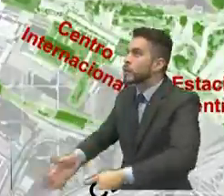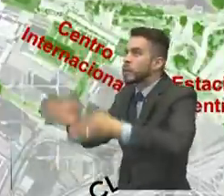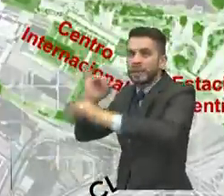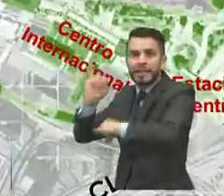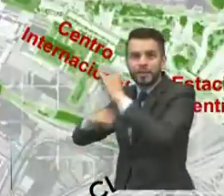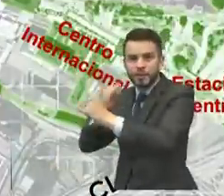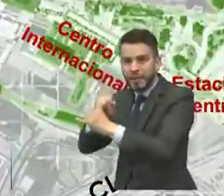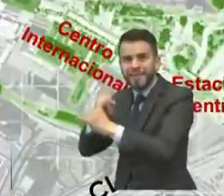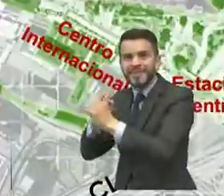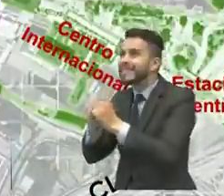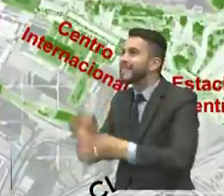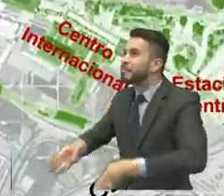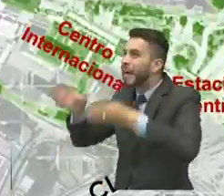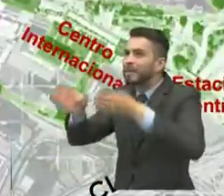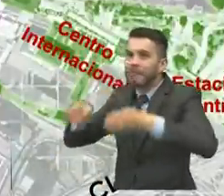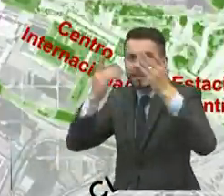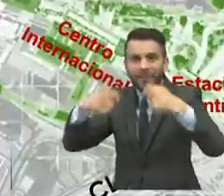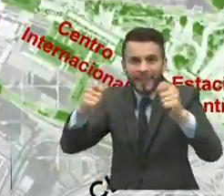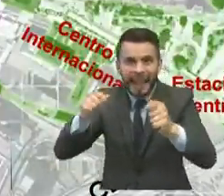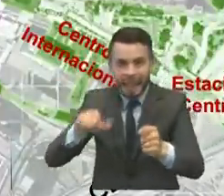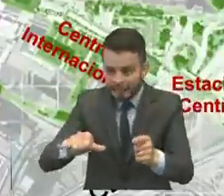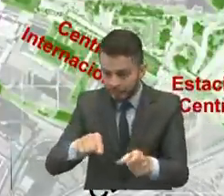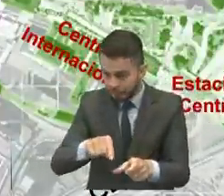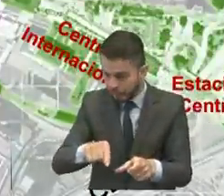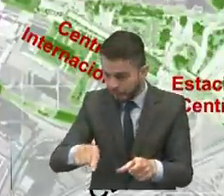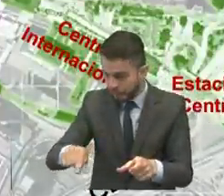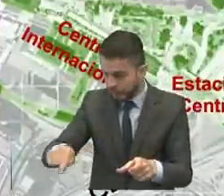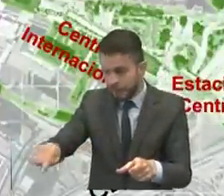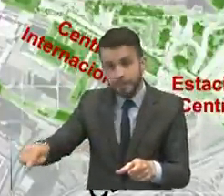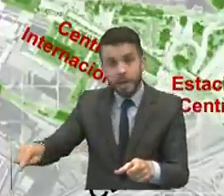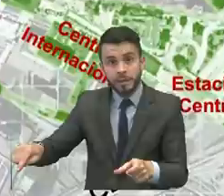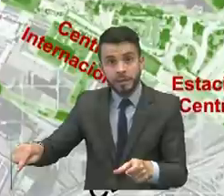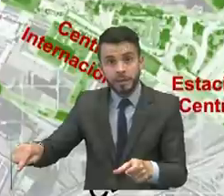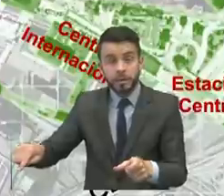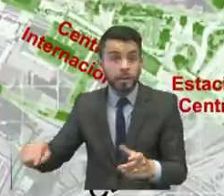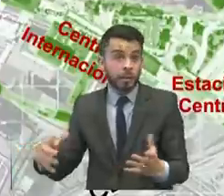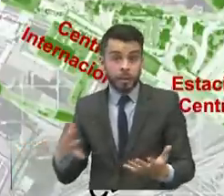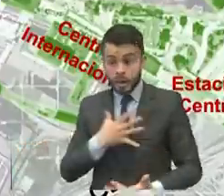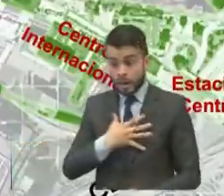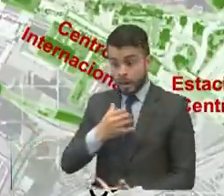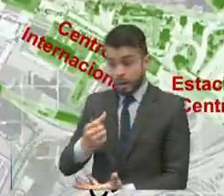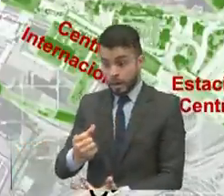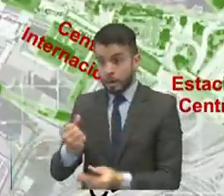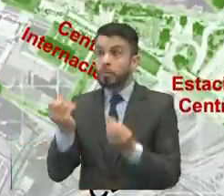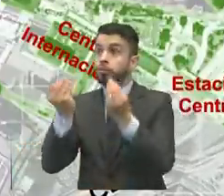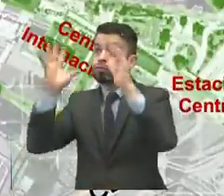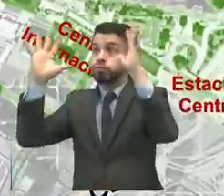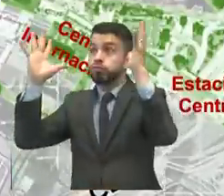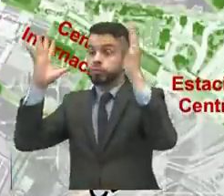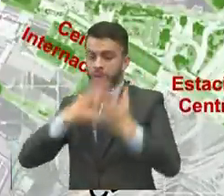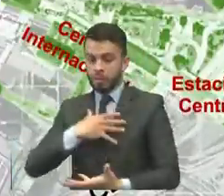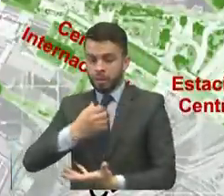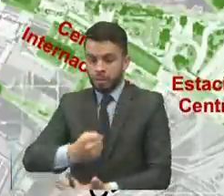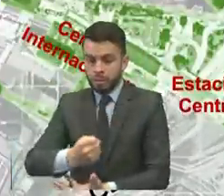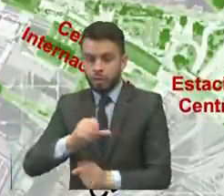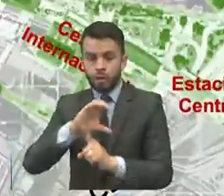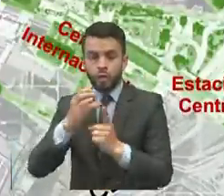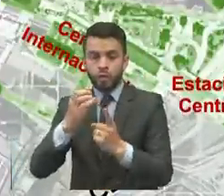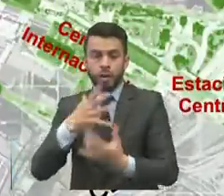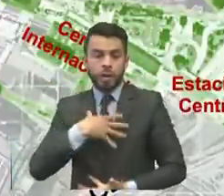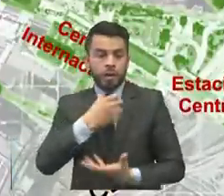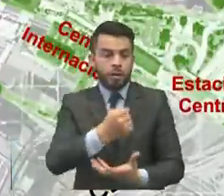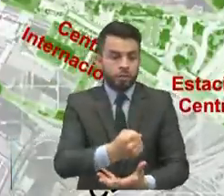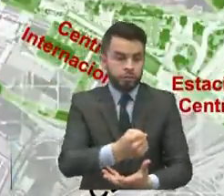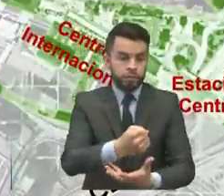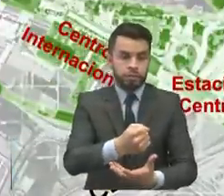ahí todo esto es o un hito arquitectónico, o un hito cultural, o un parque, o un